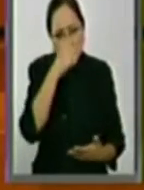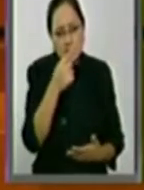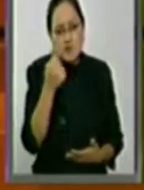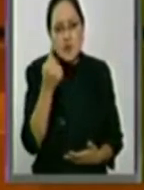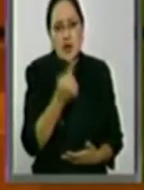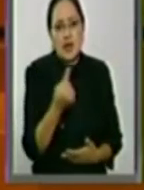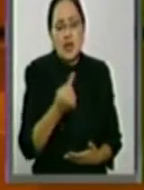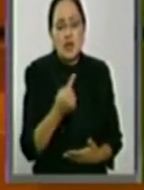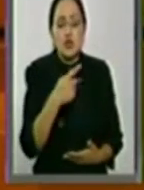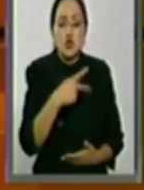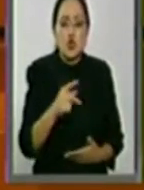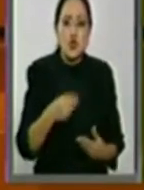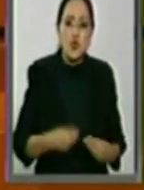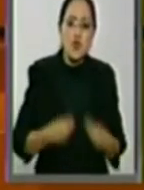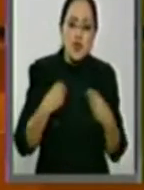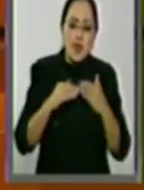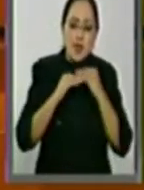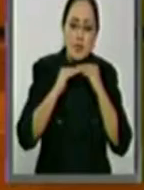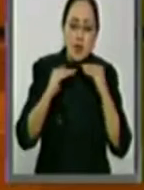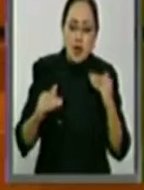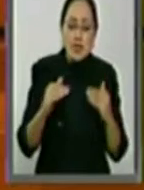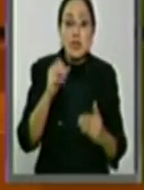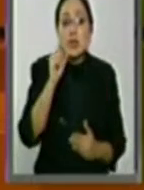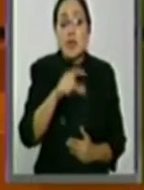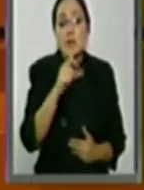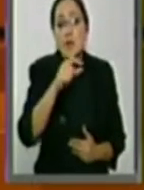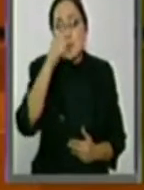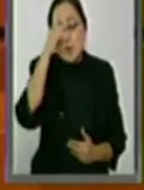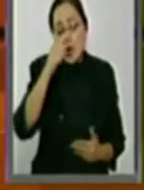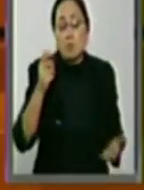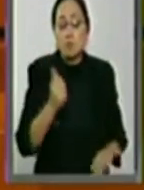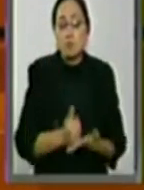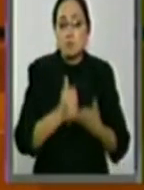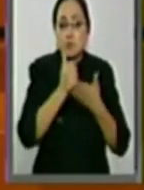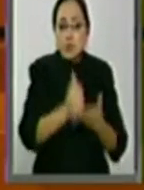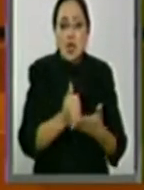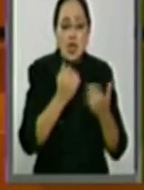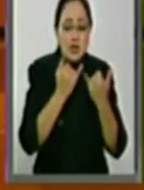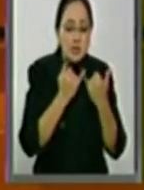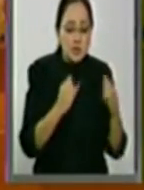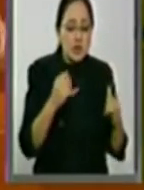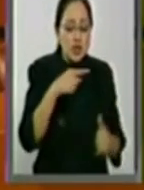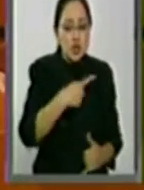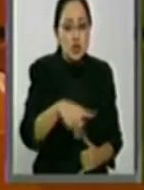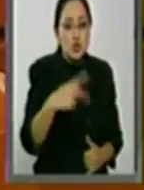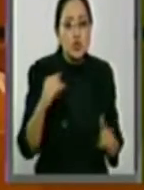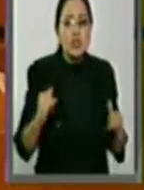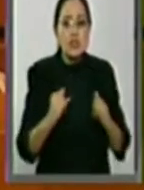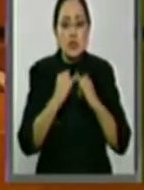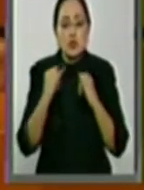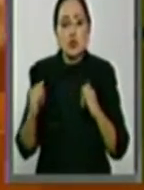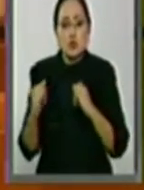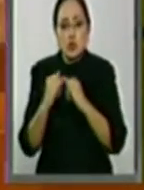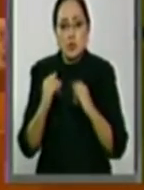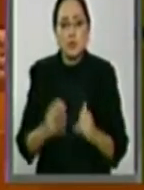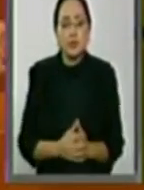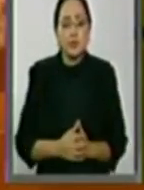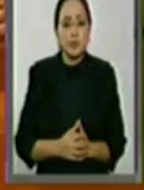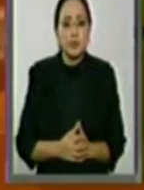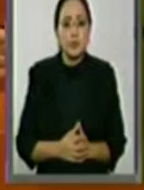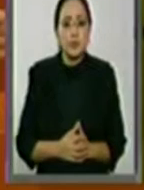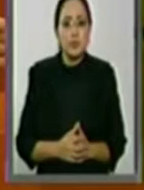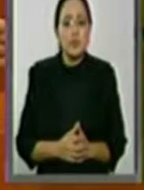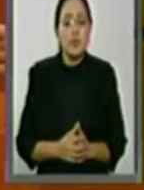vida democrática y, por supuesto, para contribuir a la autonomía de sus instituciones. A partir de